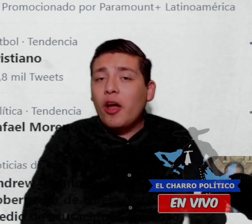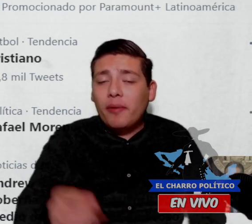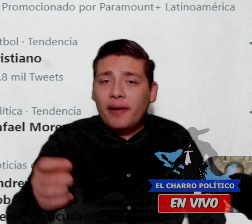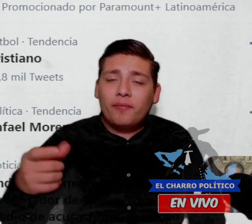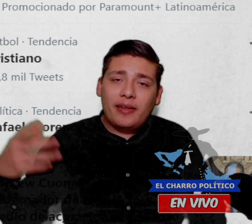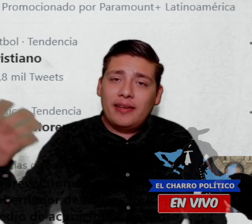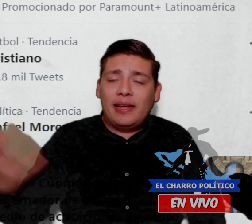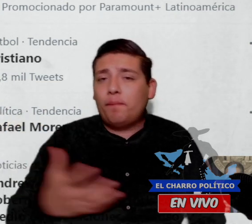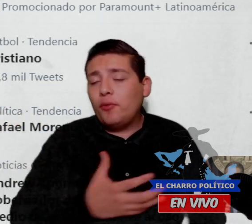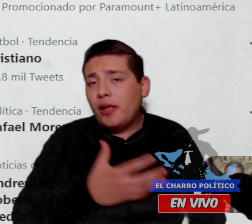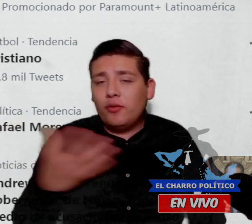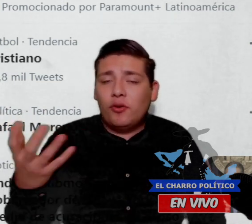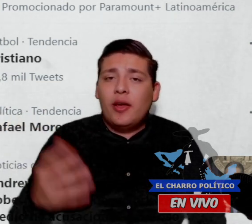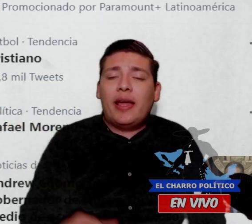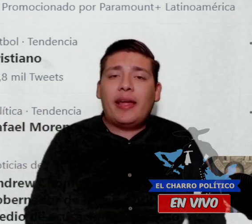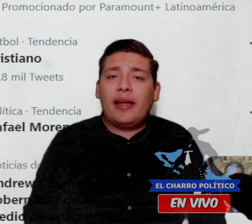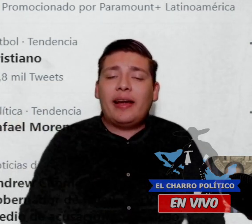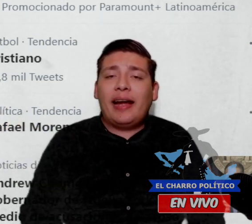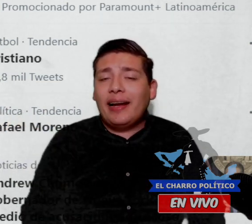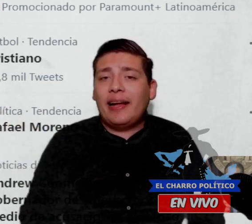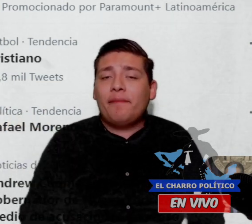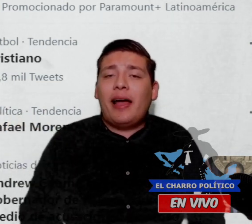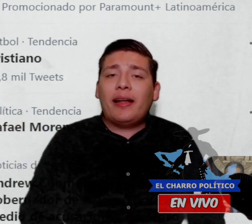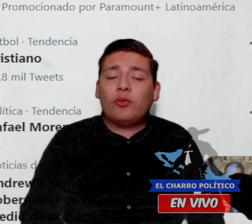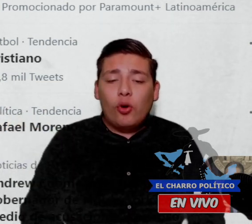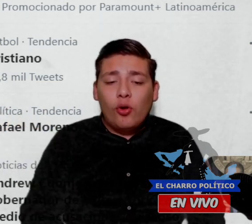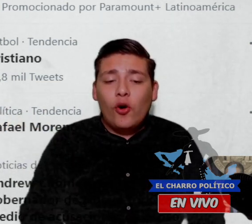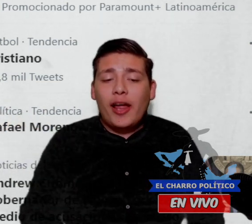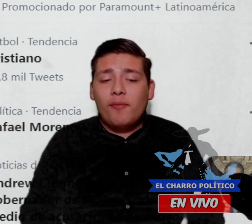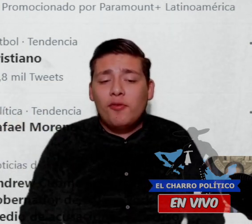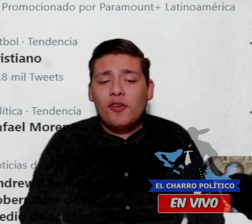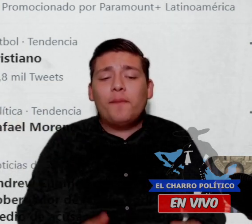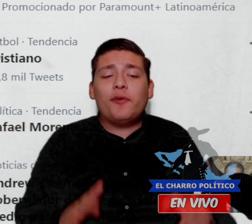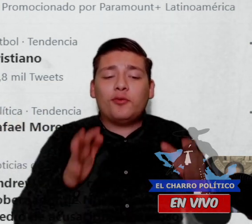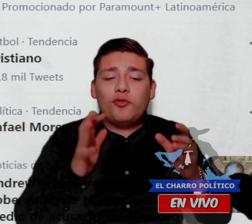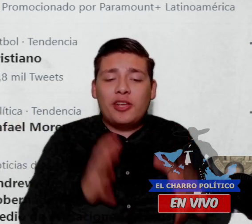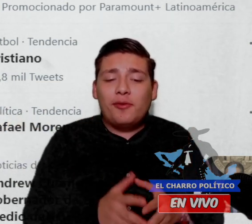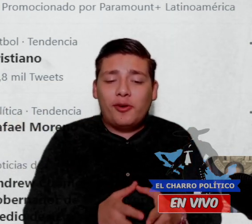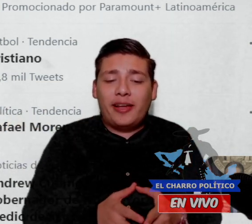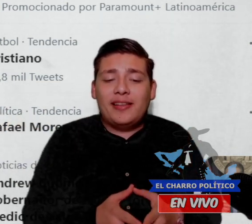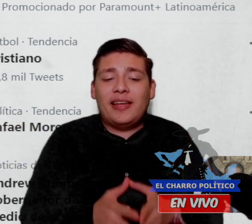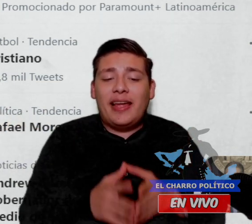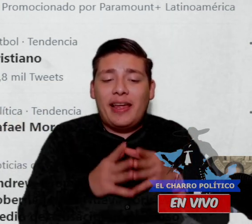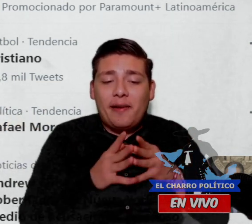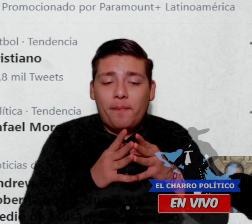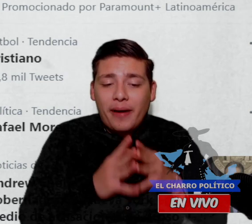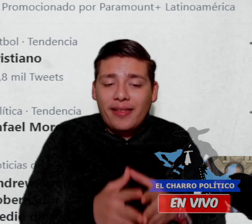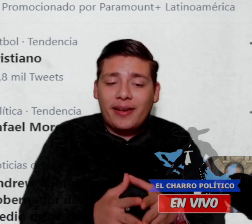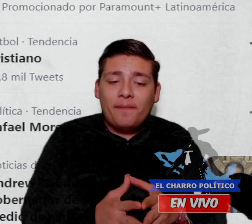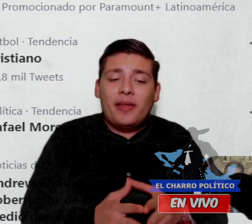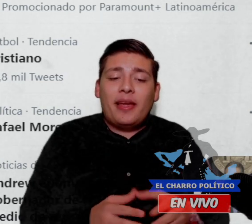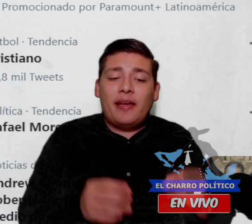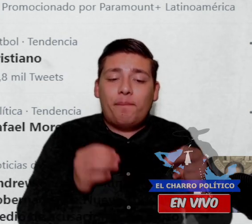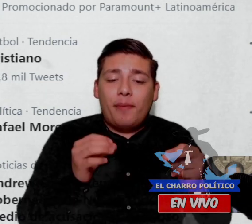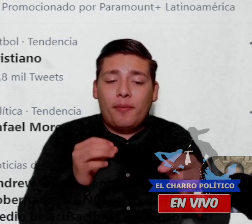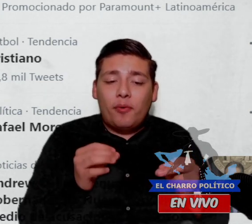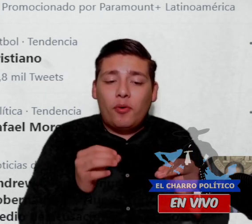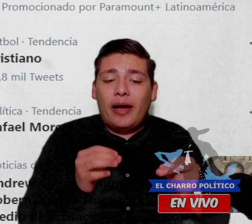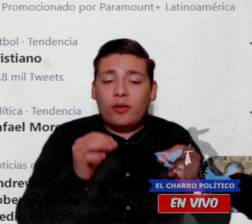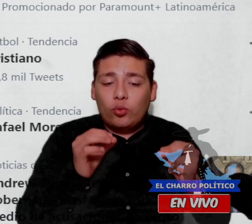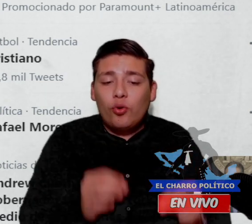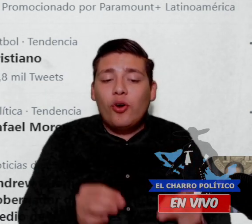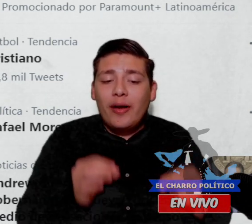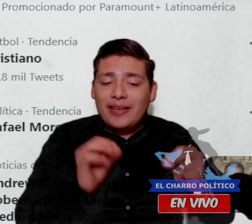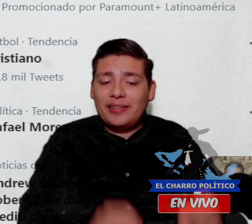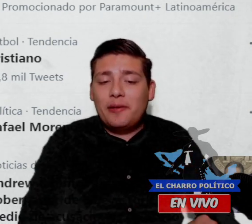nueva que está poniendo en jaque a todo el mundo. Pero escuchemos lo que dice el padre Pablo